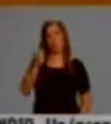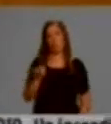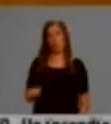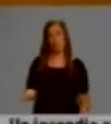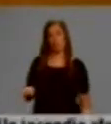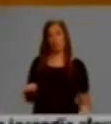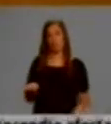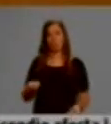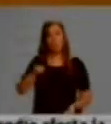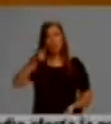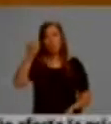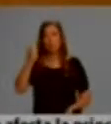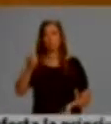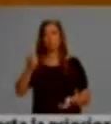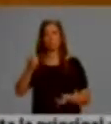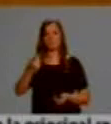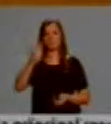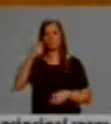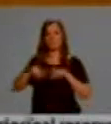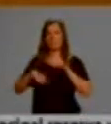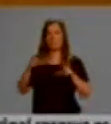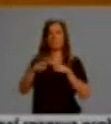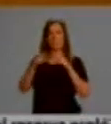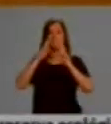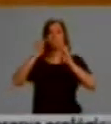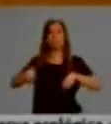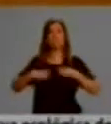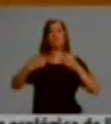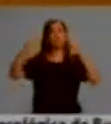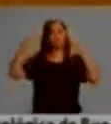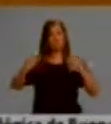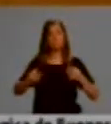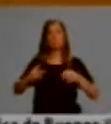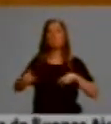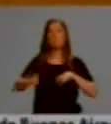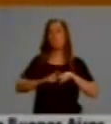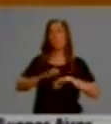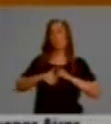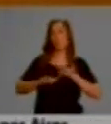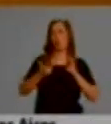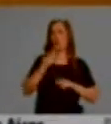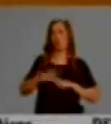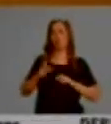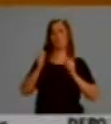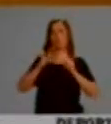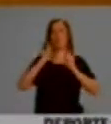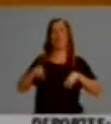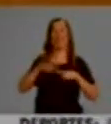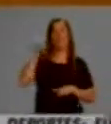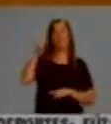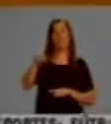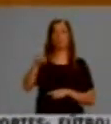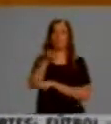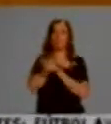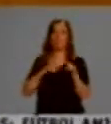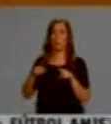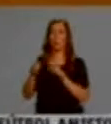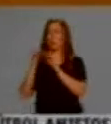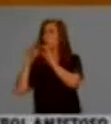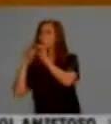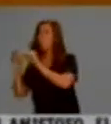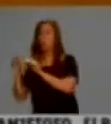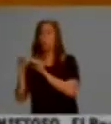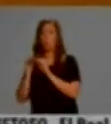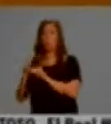poco tiempo para, a partir del interés general, regenerar con radicalidad democrática la política. Este es nuestro problema, el